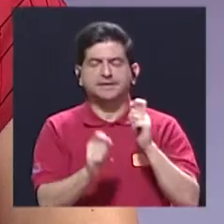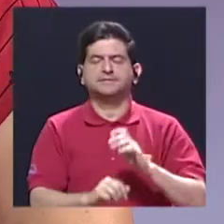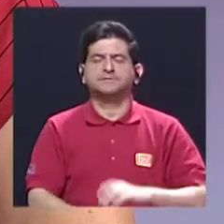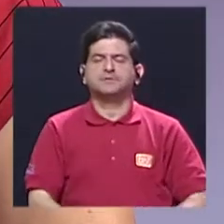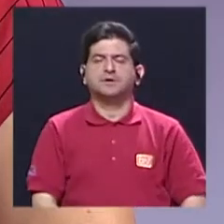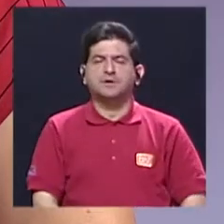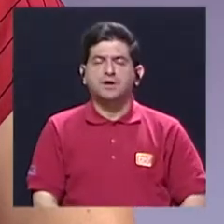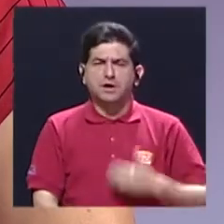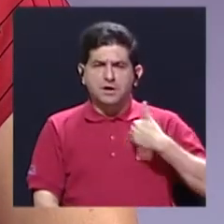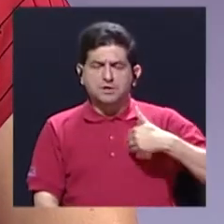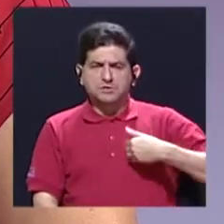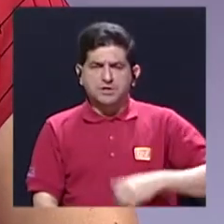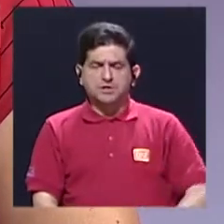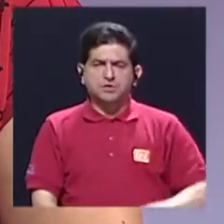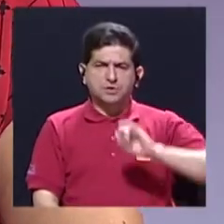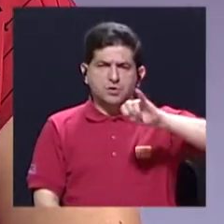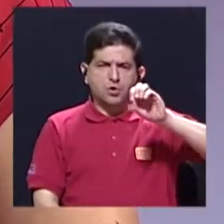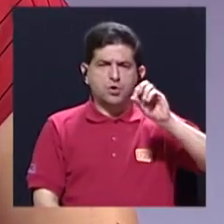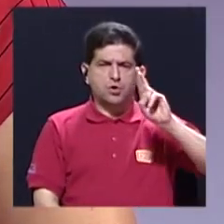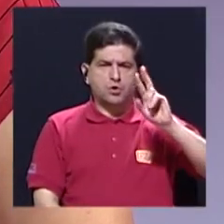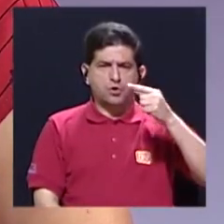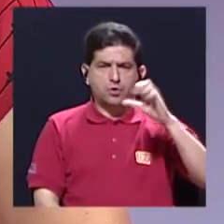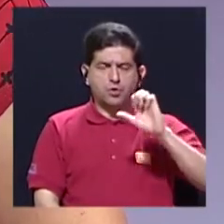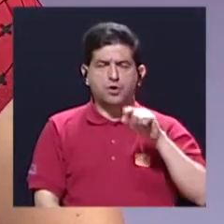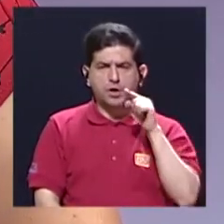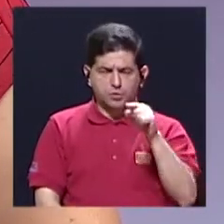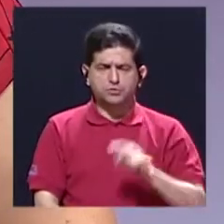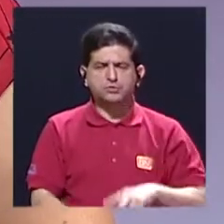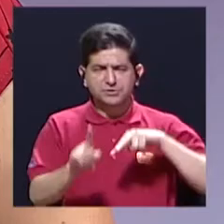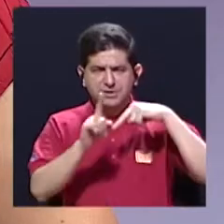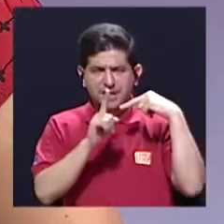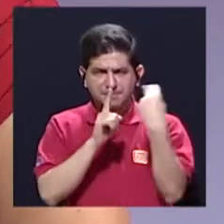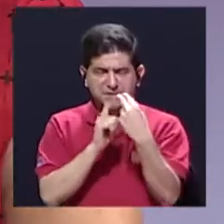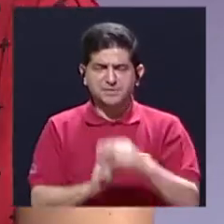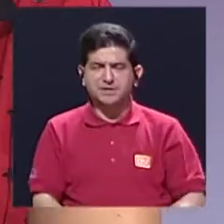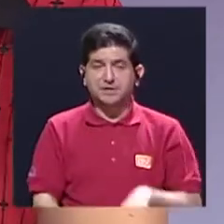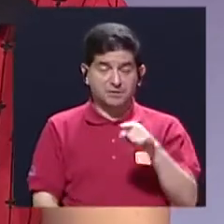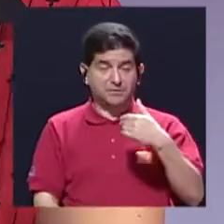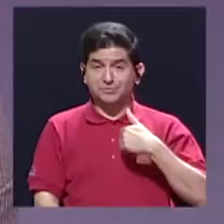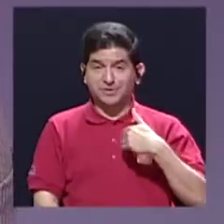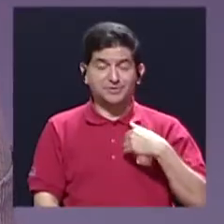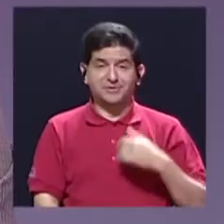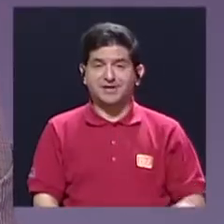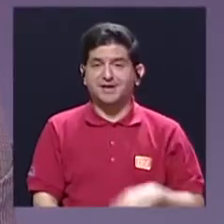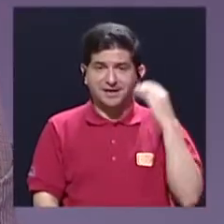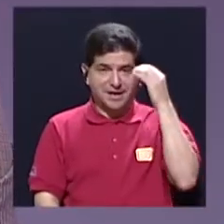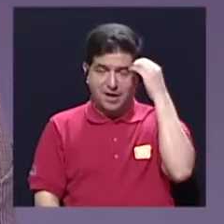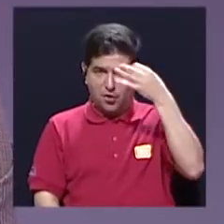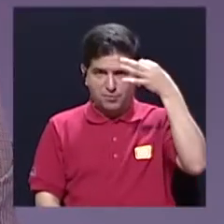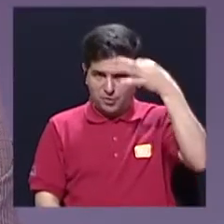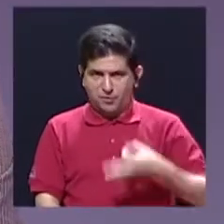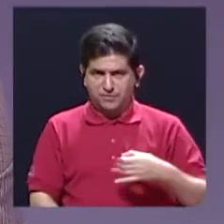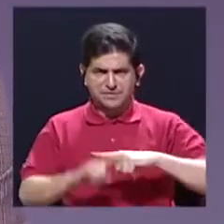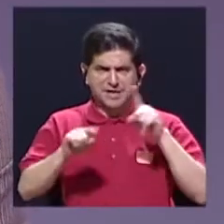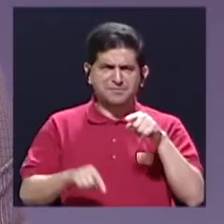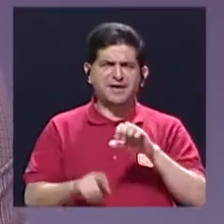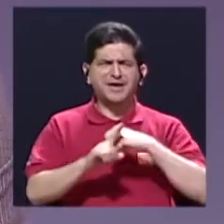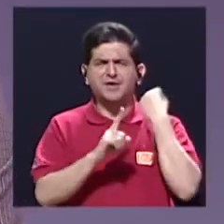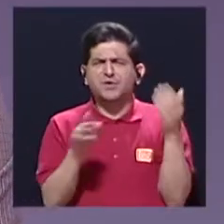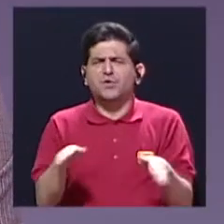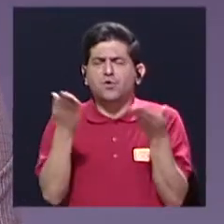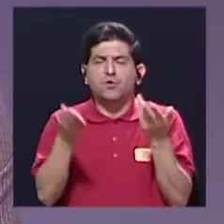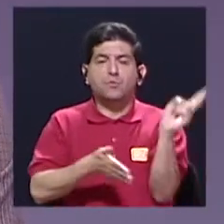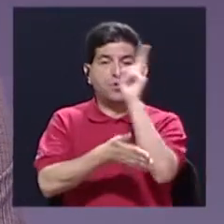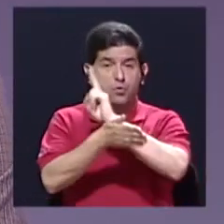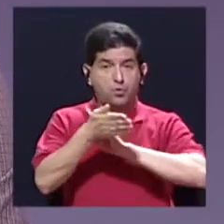desde la perspectiva de la universidad, o su perspectiva, creo que usted no es la posición oficial, sobre cómo vemos esa situación. Bueno,